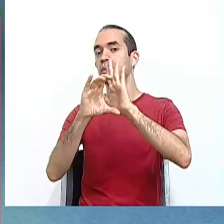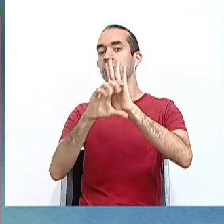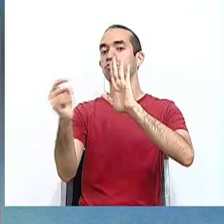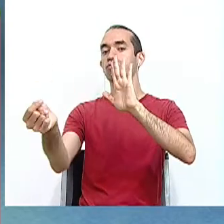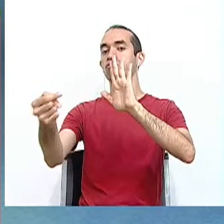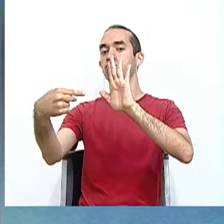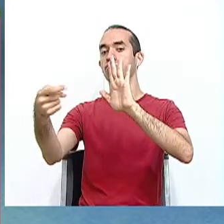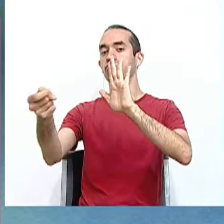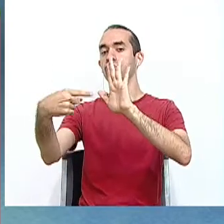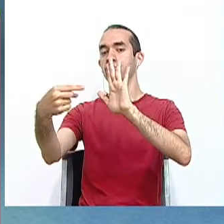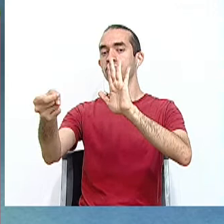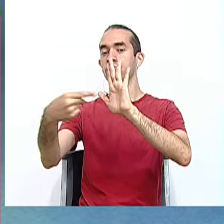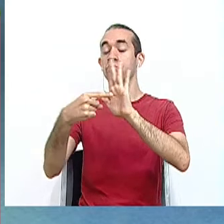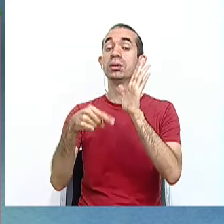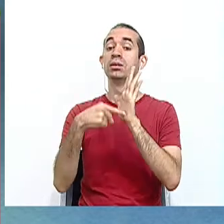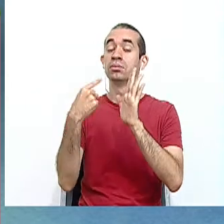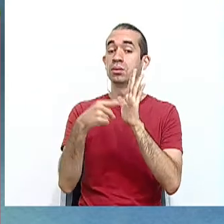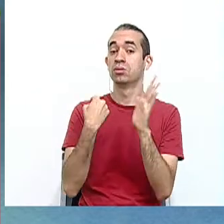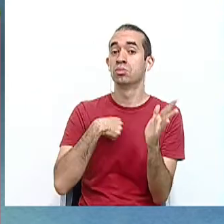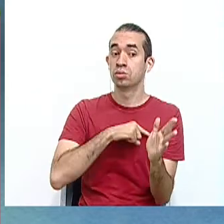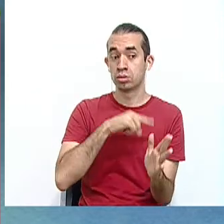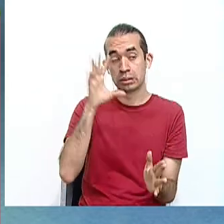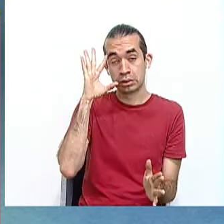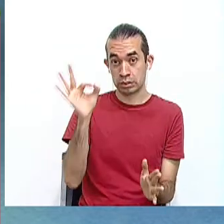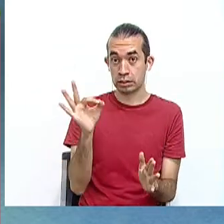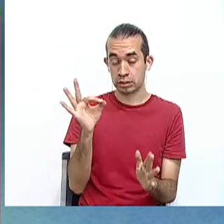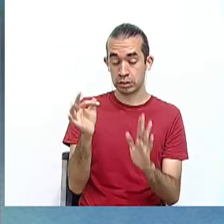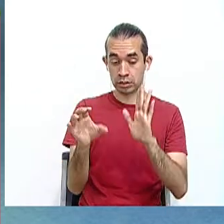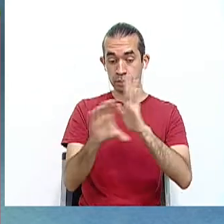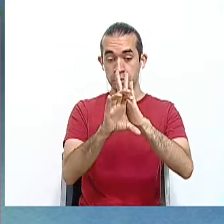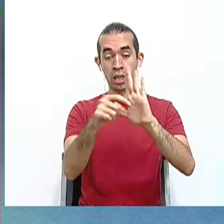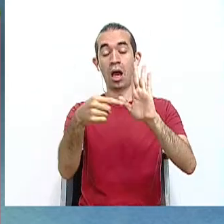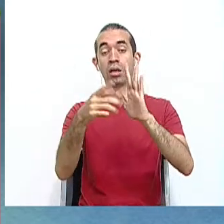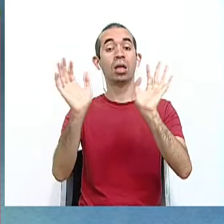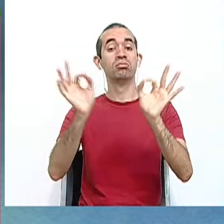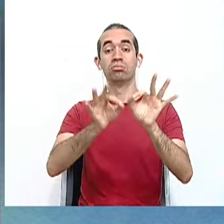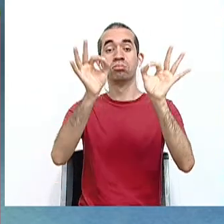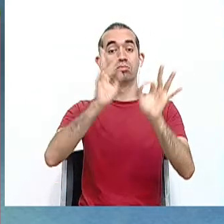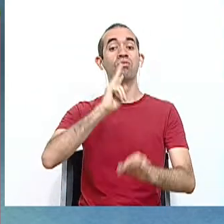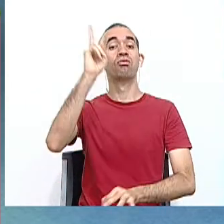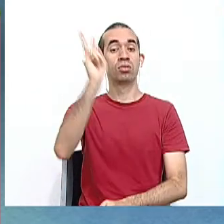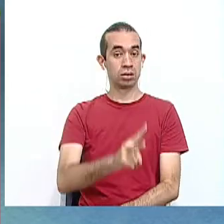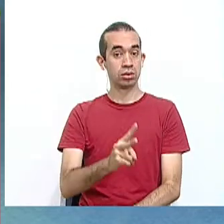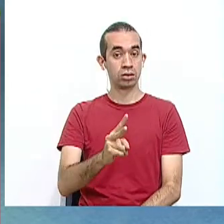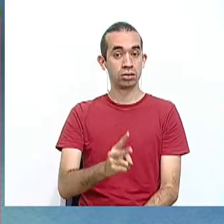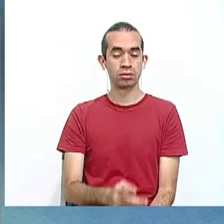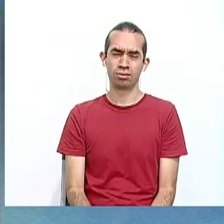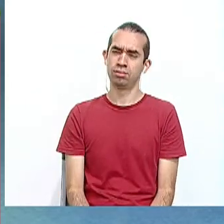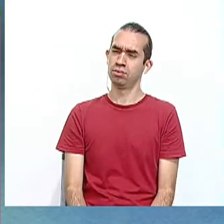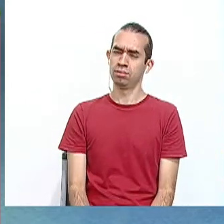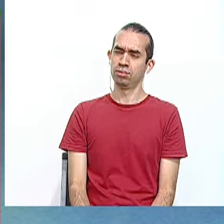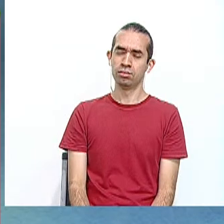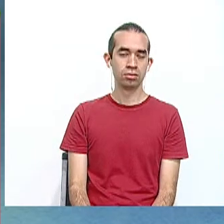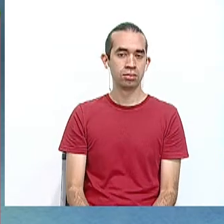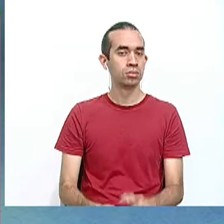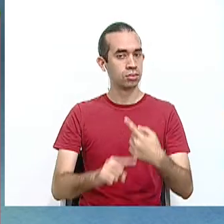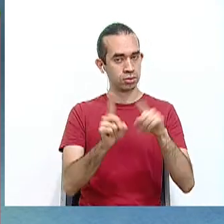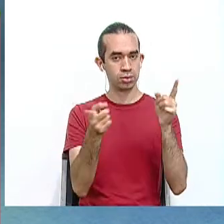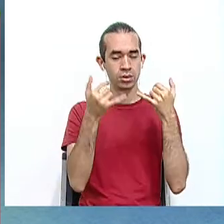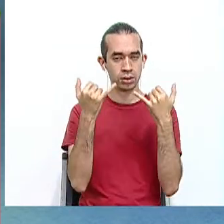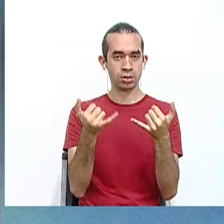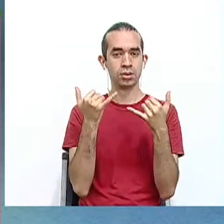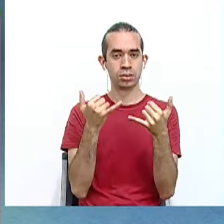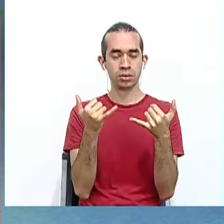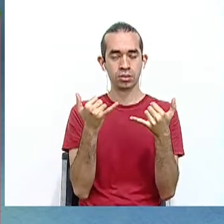Y muchas veces creemos que por solo existir una imagen es verdadero. Sin embargo, en nuestra